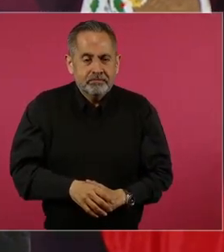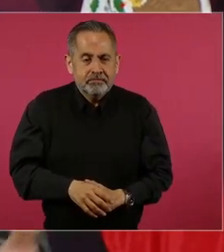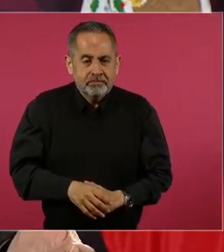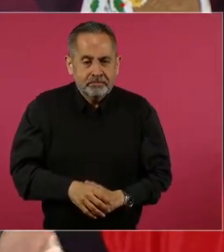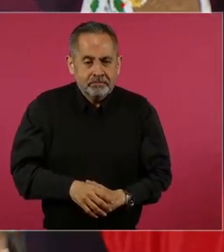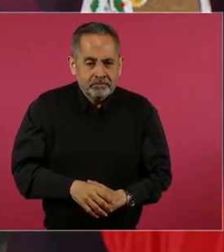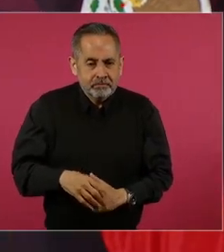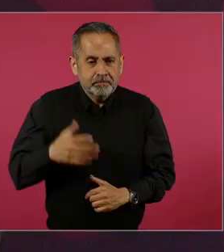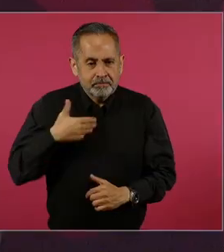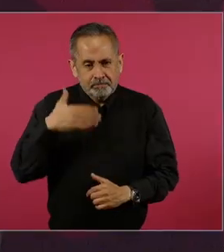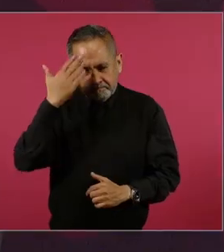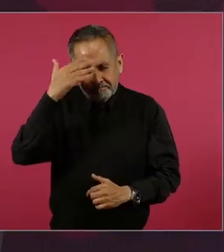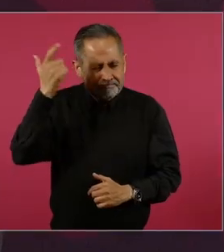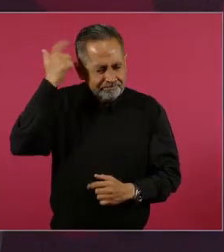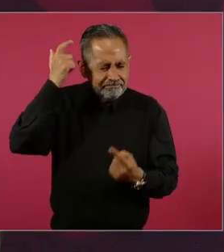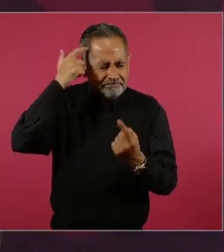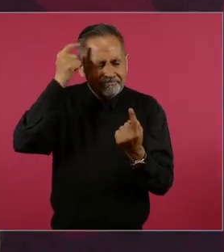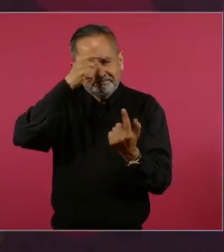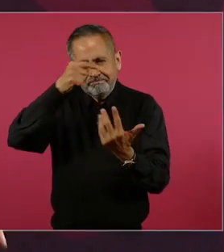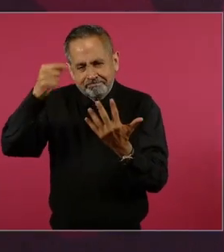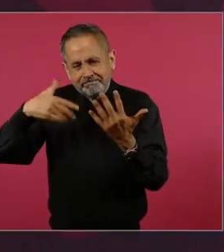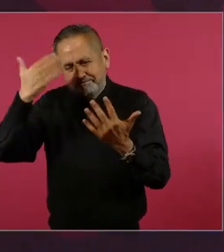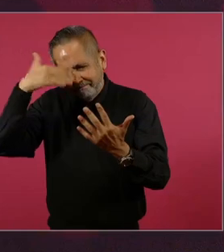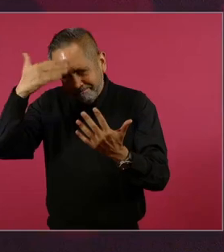Tengo conocimiento, ¿no? Y